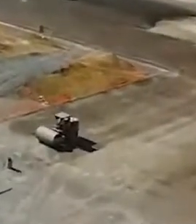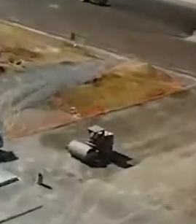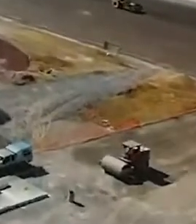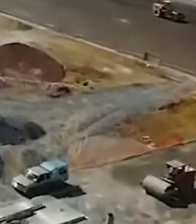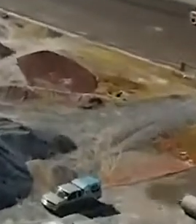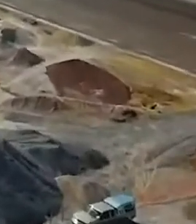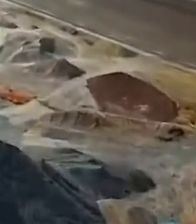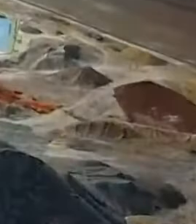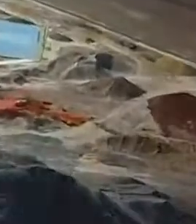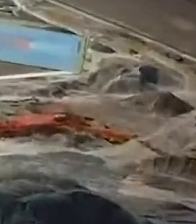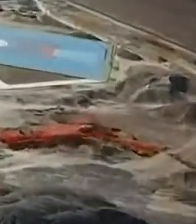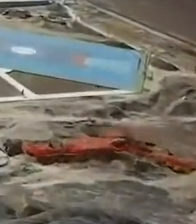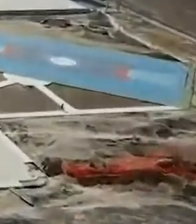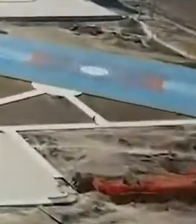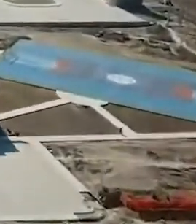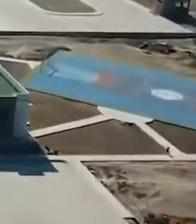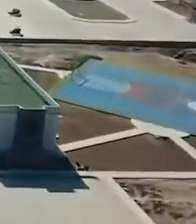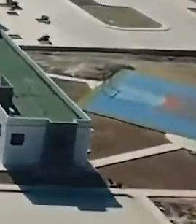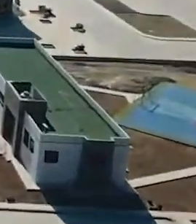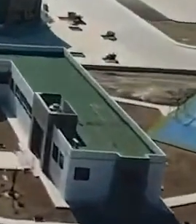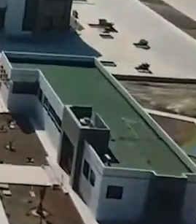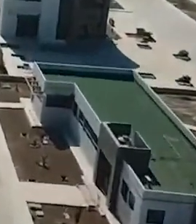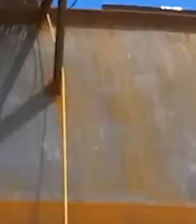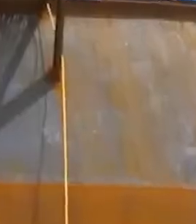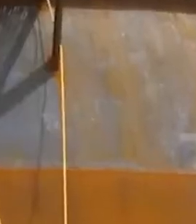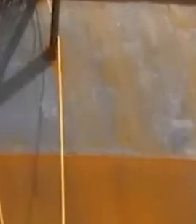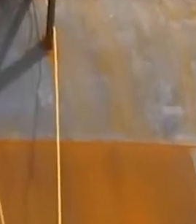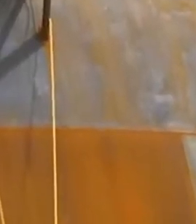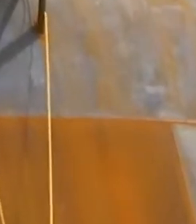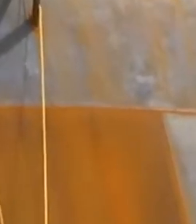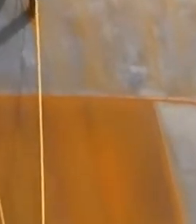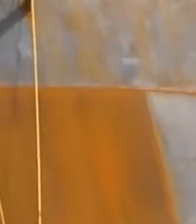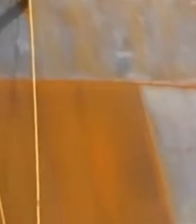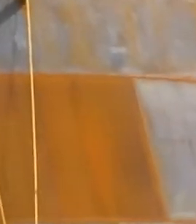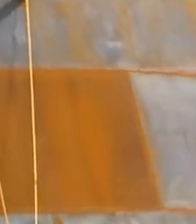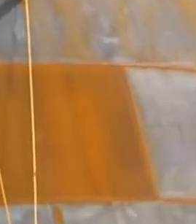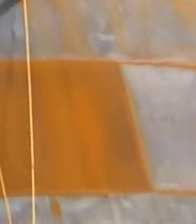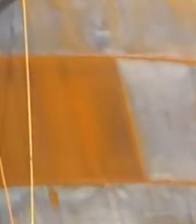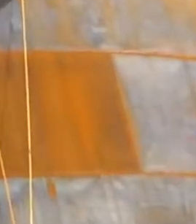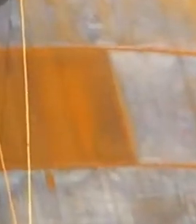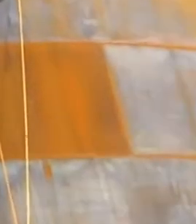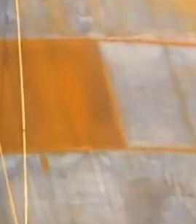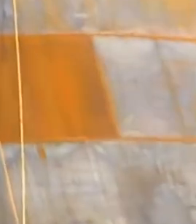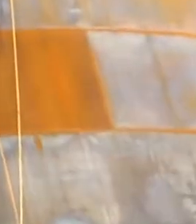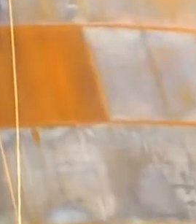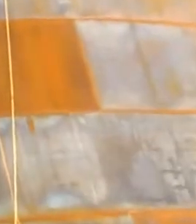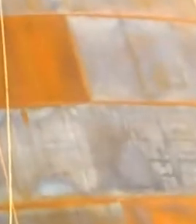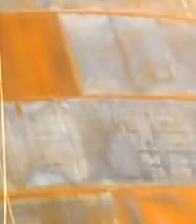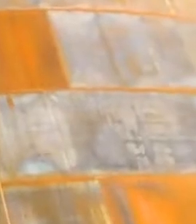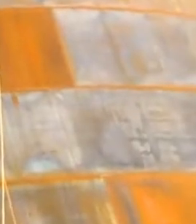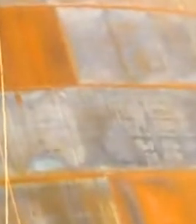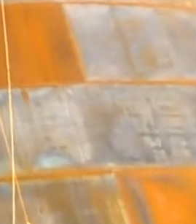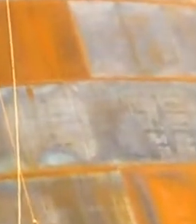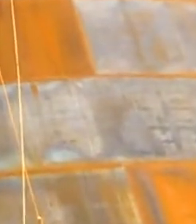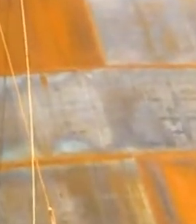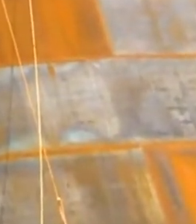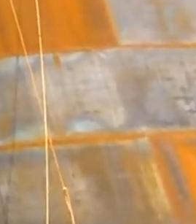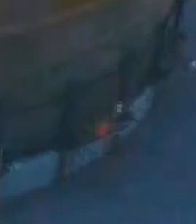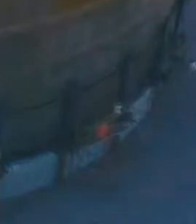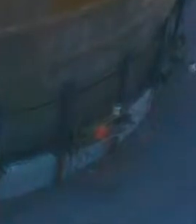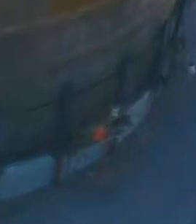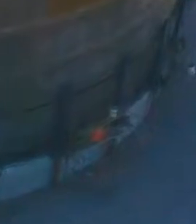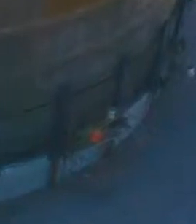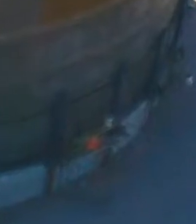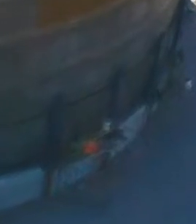de la base en la glorieta de entrada al área de proceso, el montaje de postes del barandal de la escalera del tanque vertical atmosférico 1,